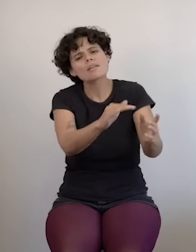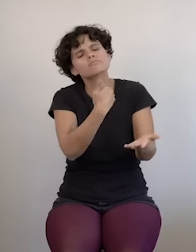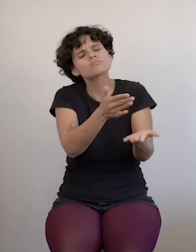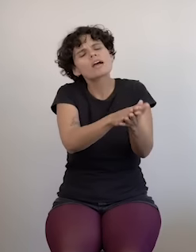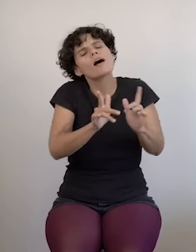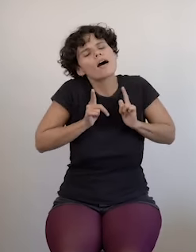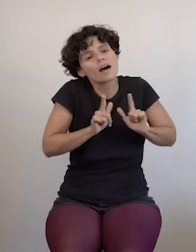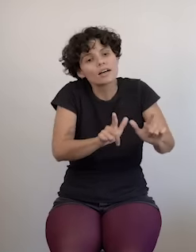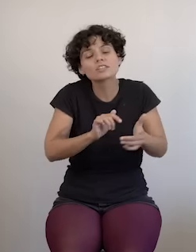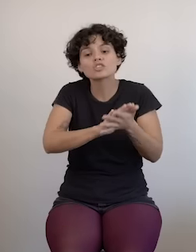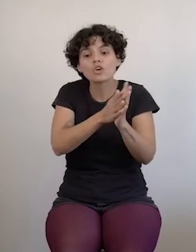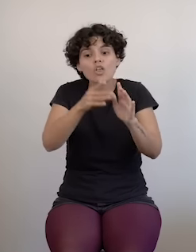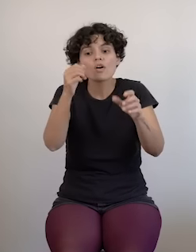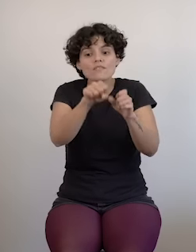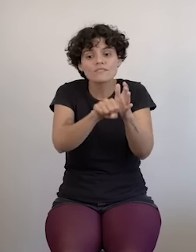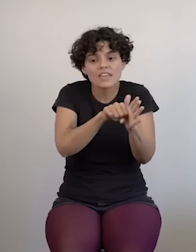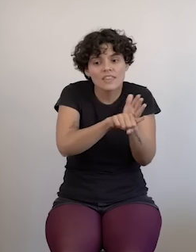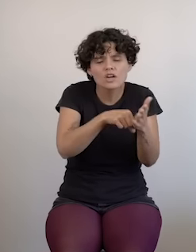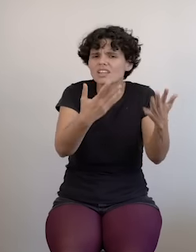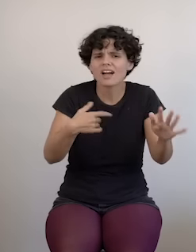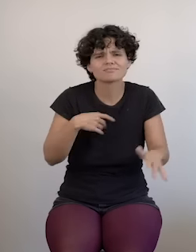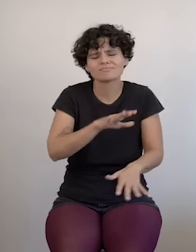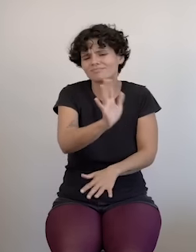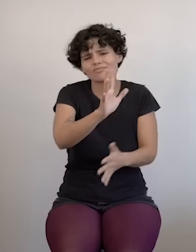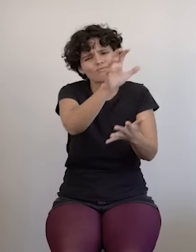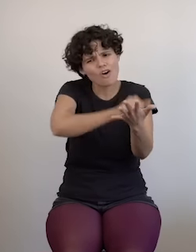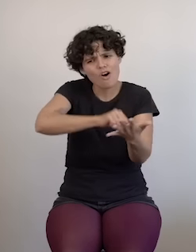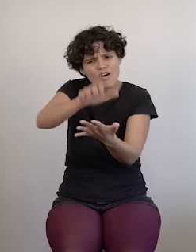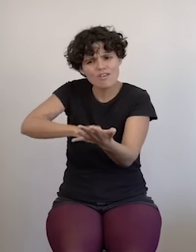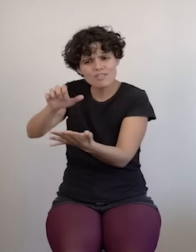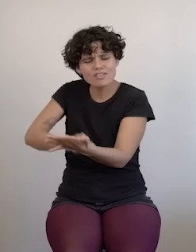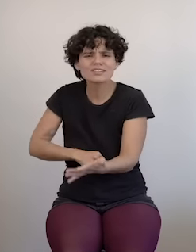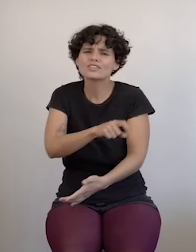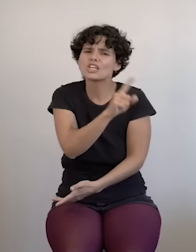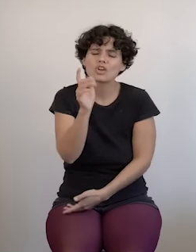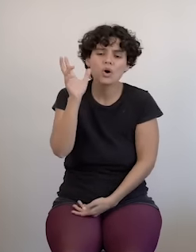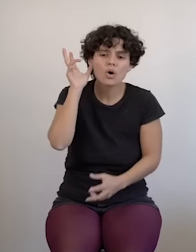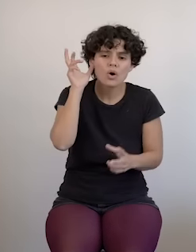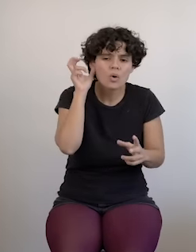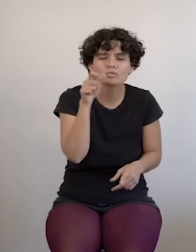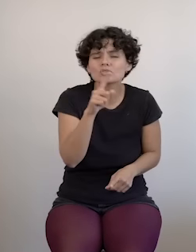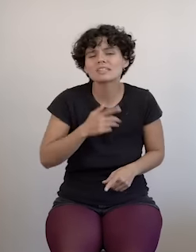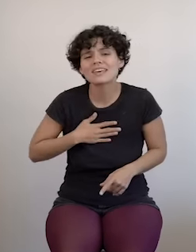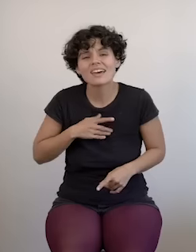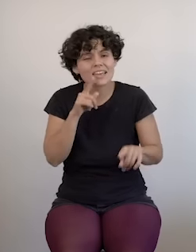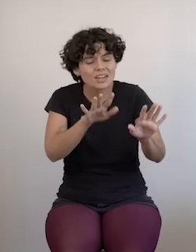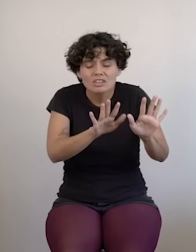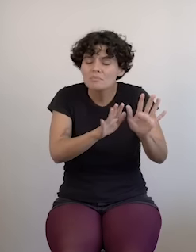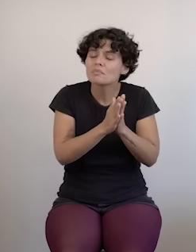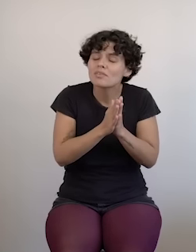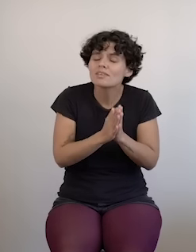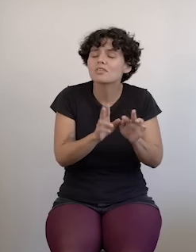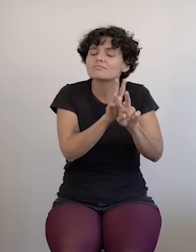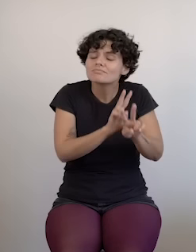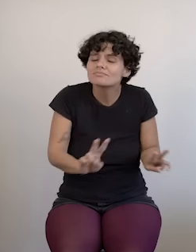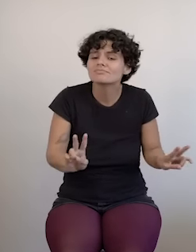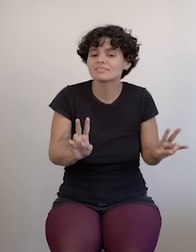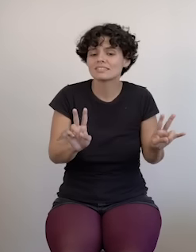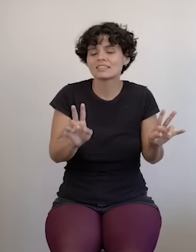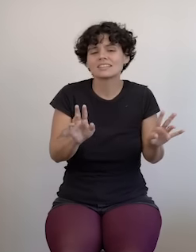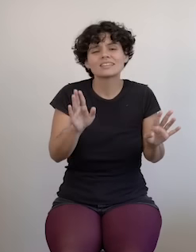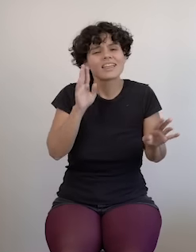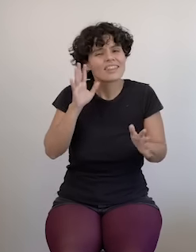paz, ¿cachai? Y que ojalá que todos los que subieron esos videos a YouTube que los saquen, hermano. Escucho la pelada al muchacho y quiero que puro descansen en paz, ¿cachai? Que